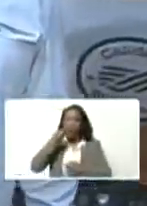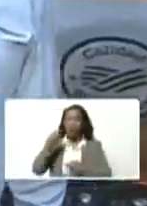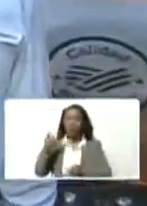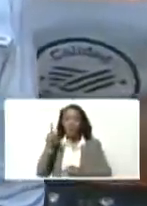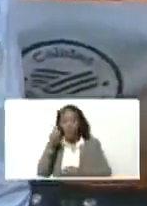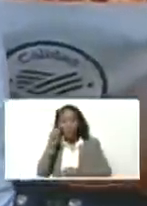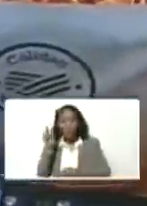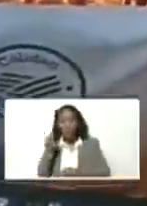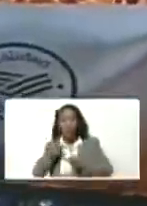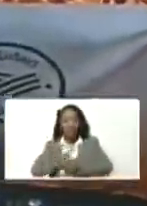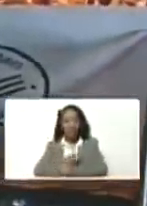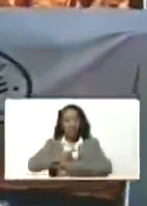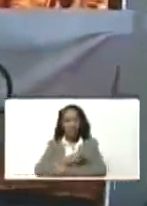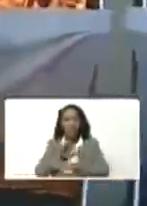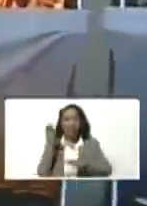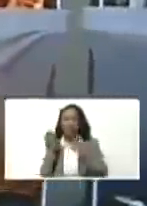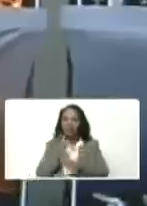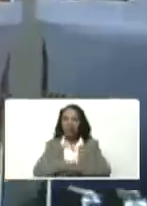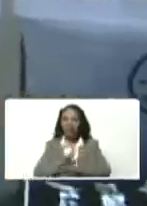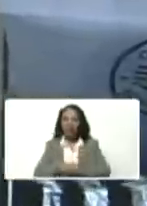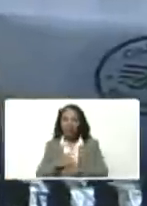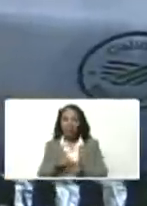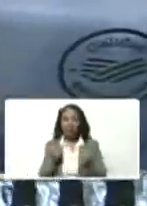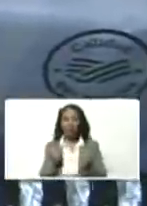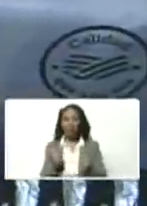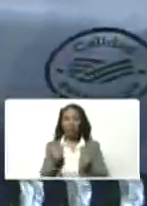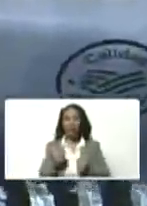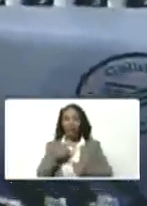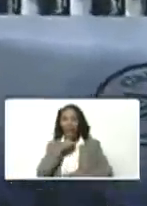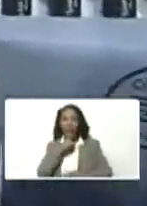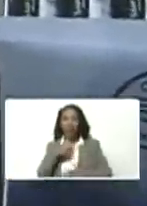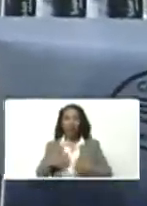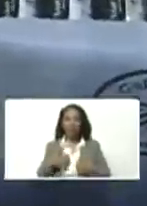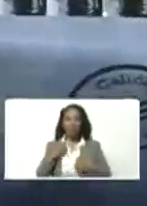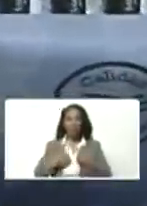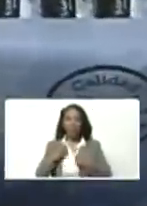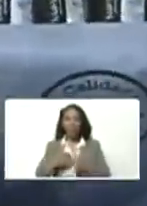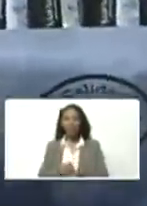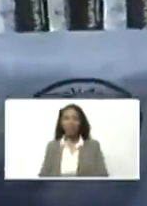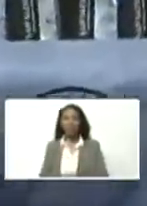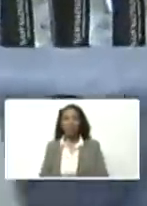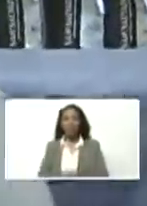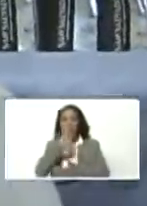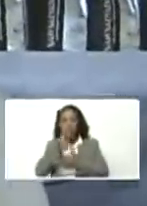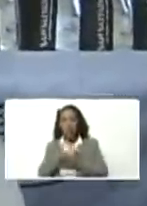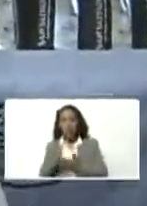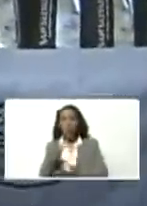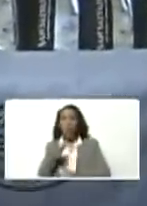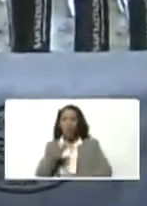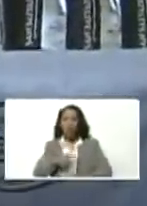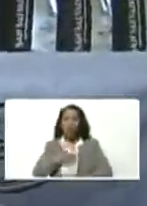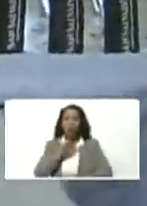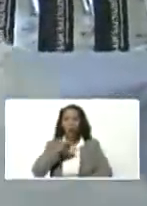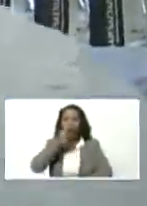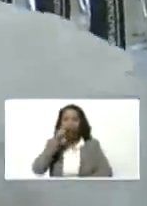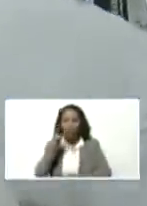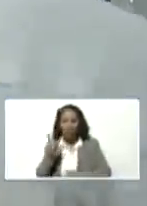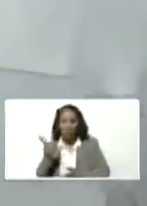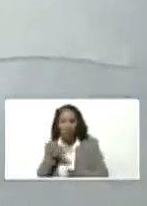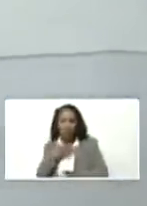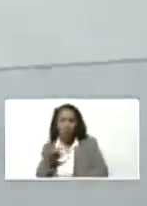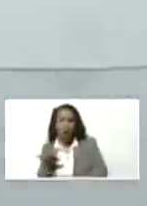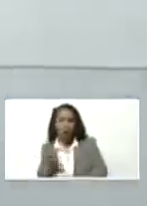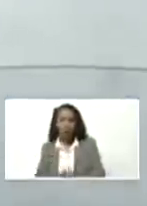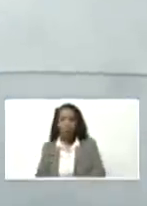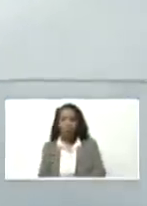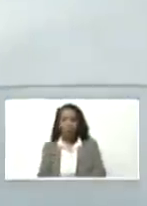Padrón. Te veo nervioso, ¿qué te pasa? ¿Estás tenso? Estamos en agenda, presidente. ¿Ah? ¿Se pueden tomar el café? ¿Ah?